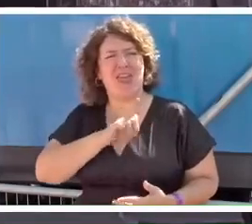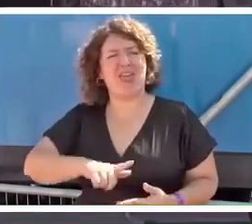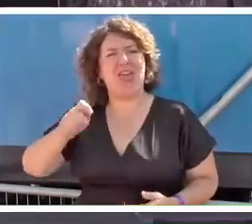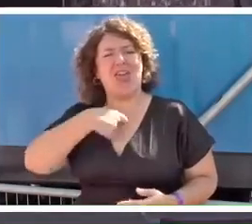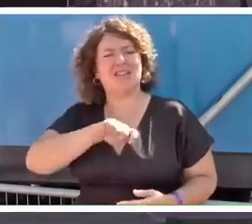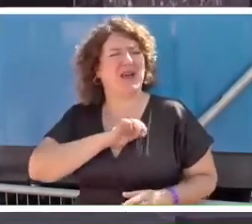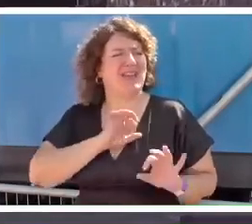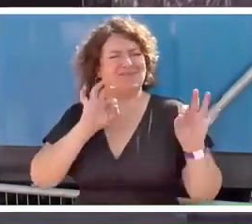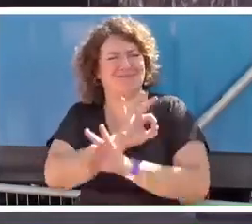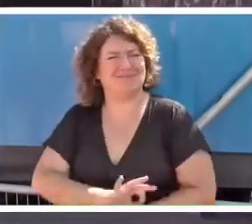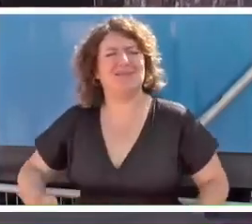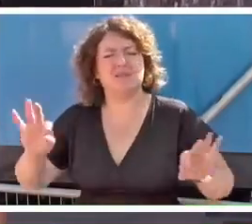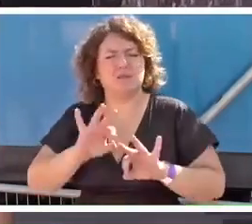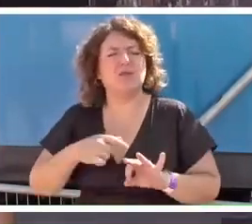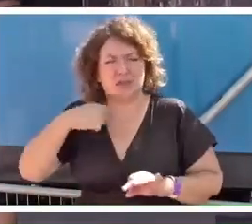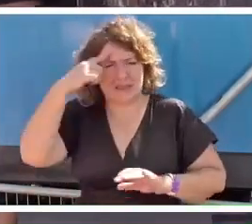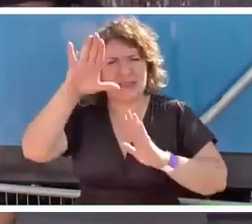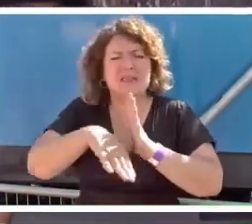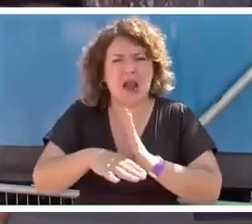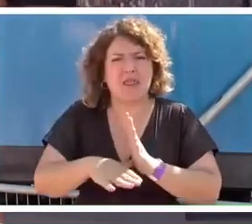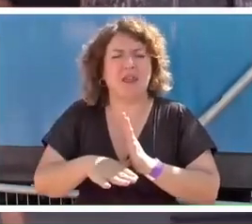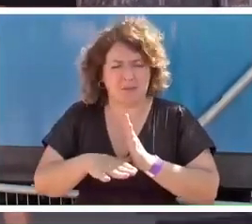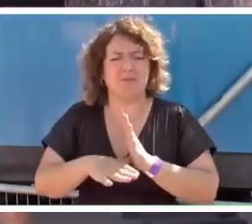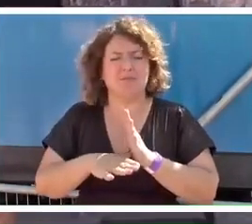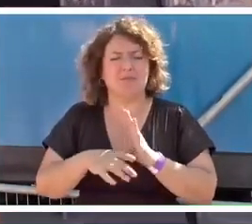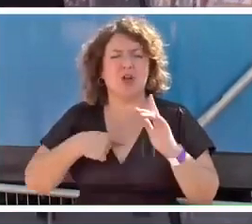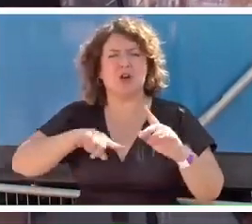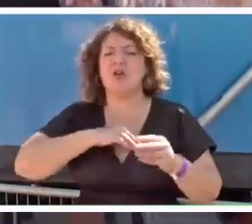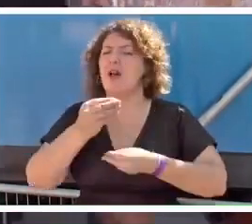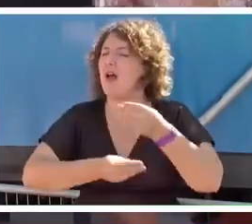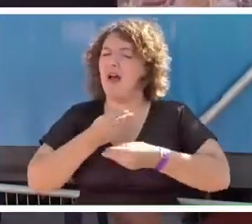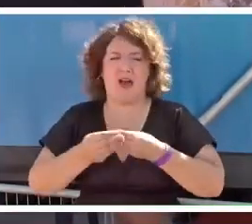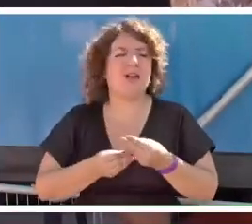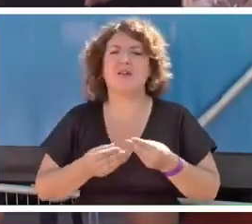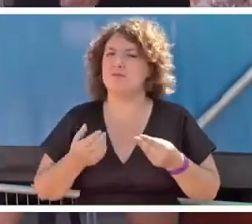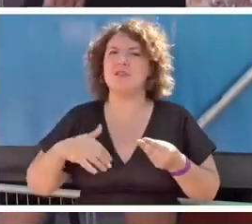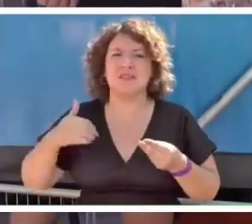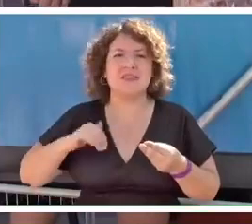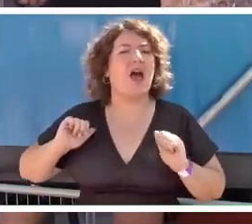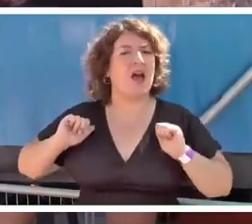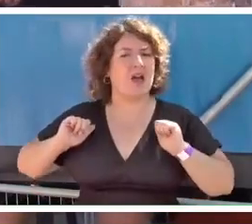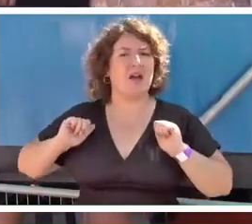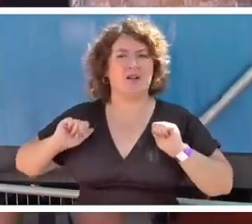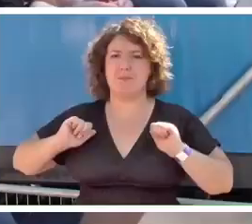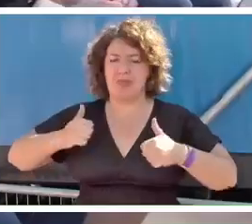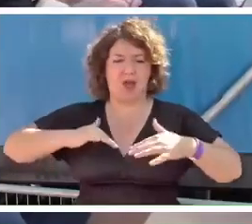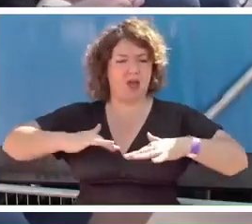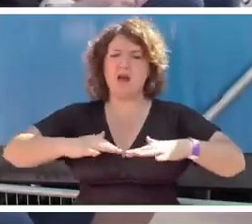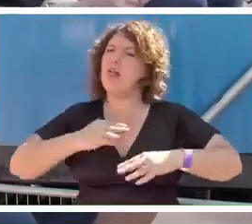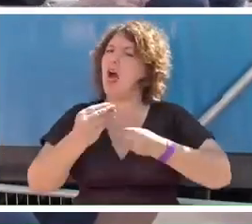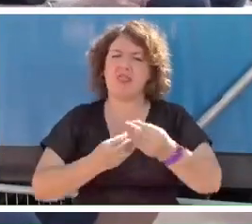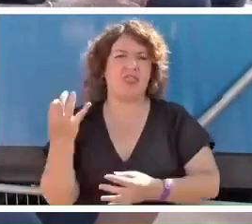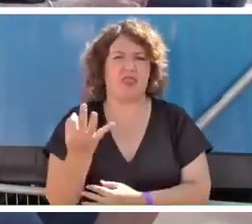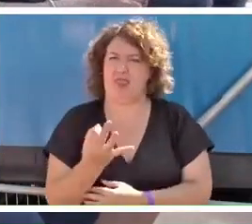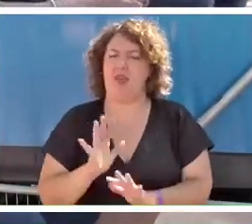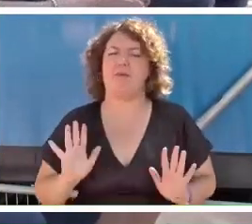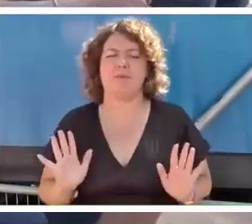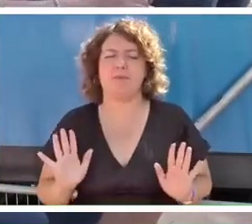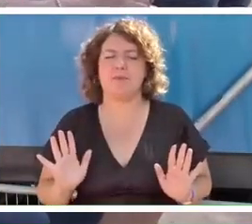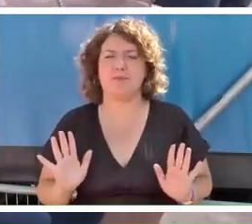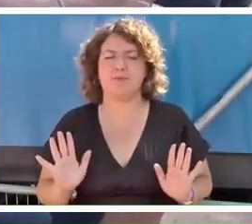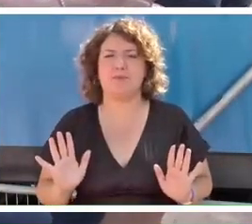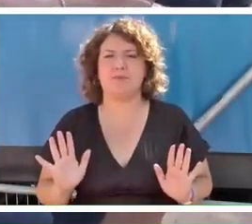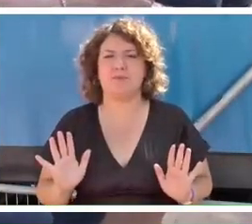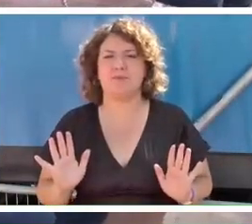aunque tarde, estamos en el gobierno para hacer lo que ya pusimos en marcha. Y no se trata